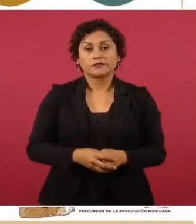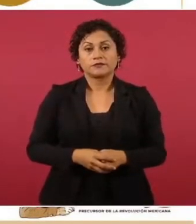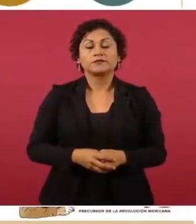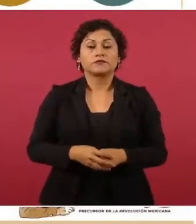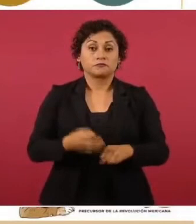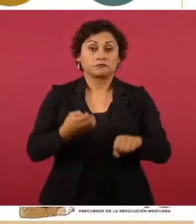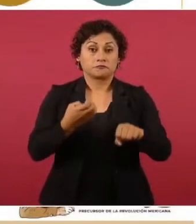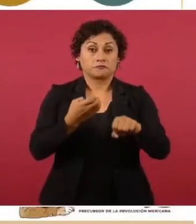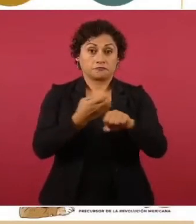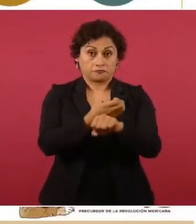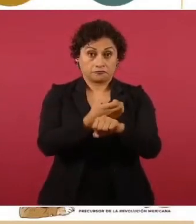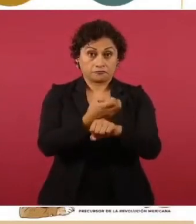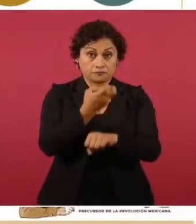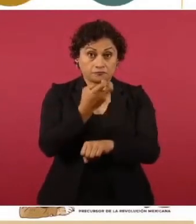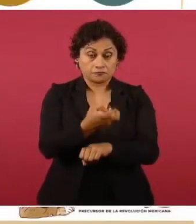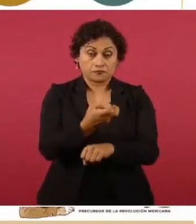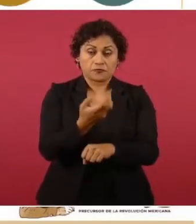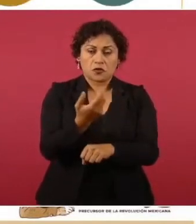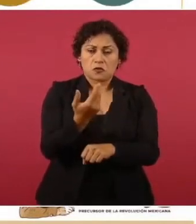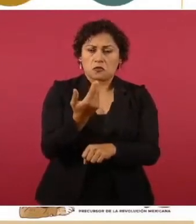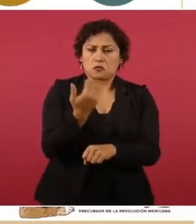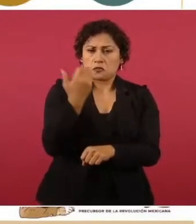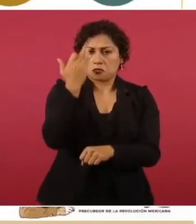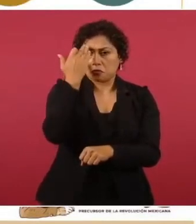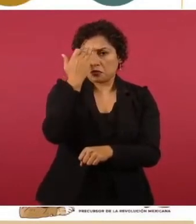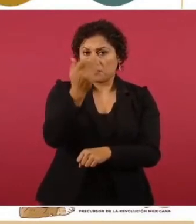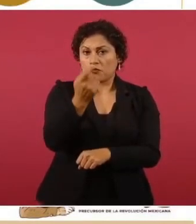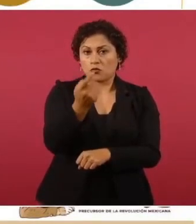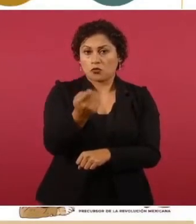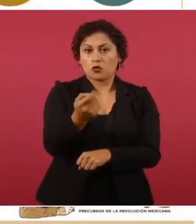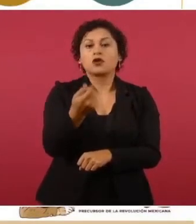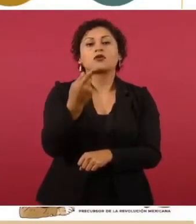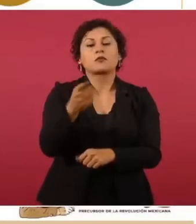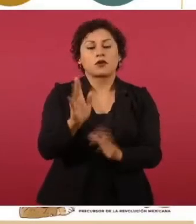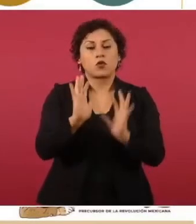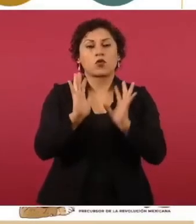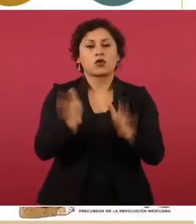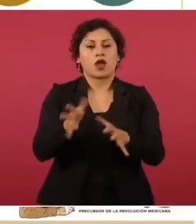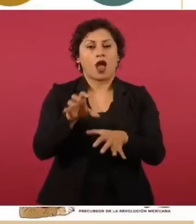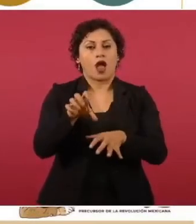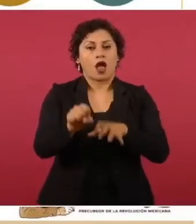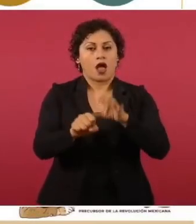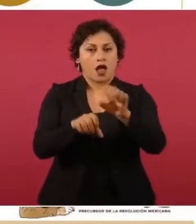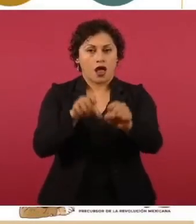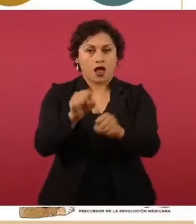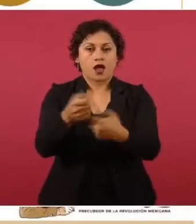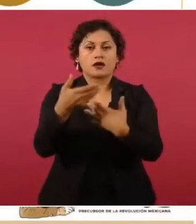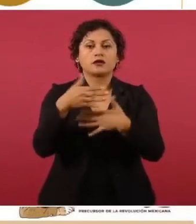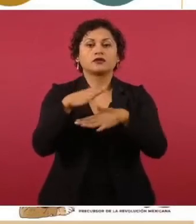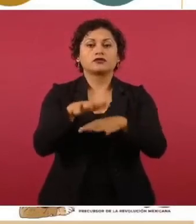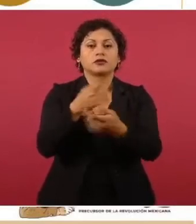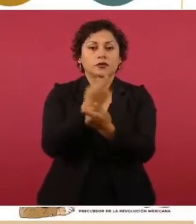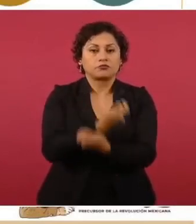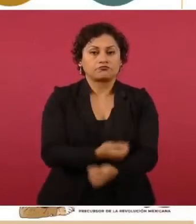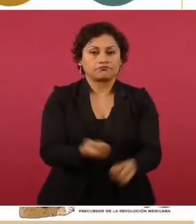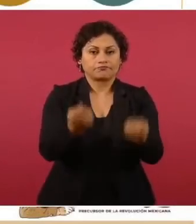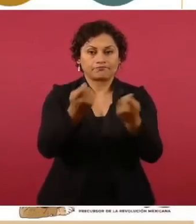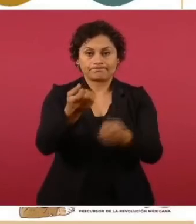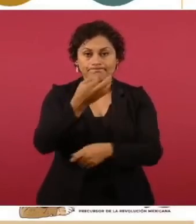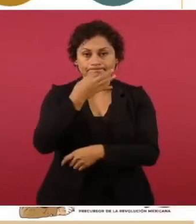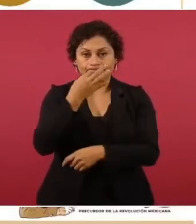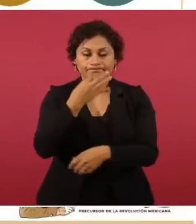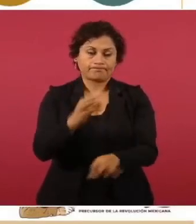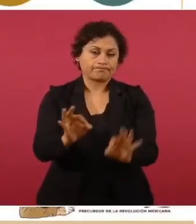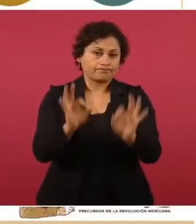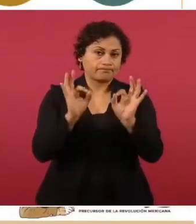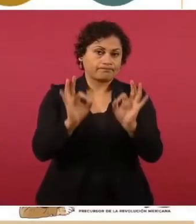en donde llevamos menos tiempo, pero también se ha avanzado mucho en el tema del abasto de medicamentos, que en estos